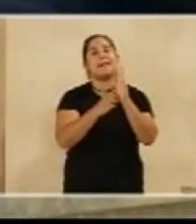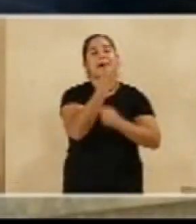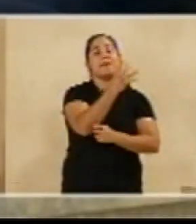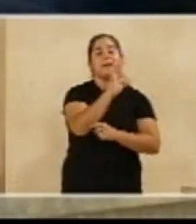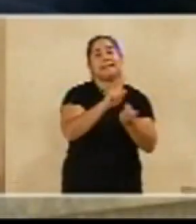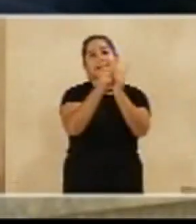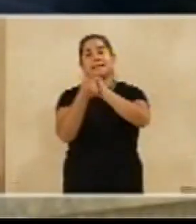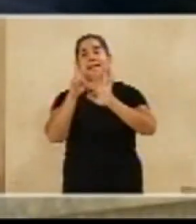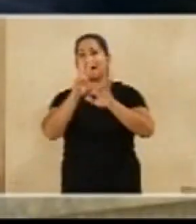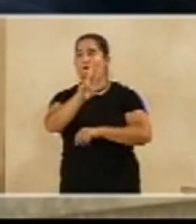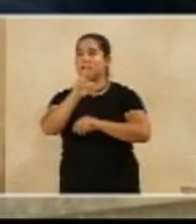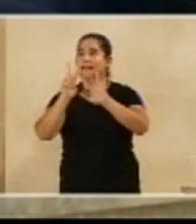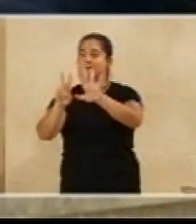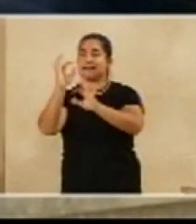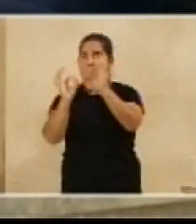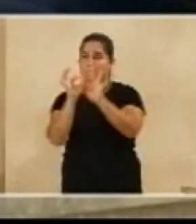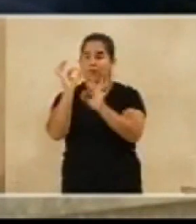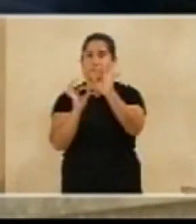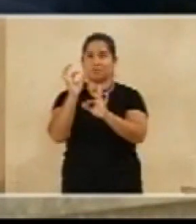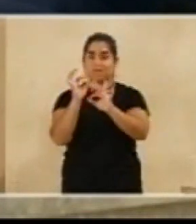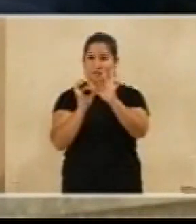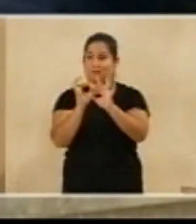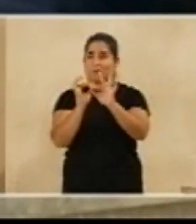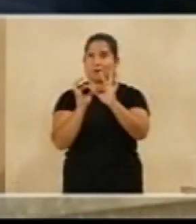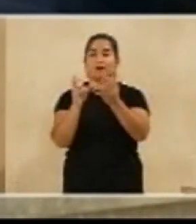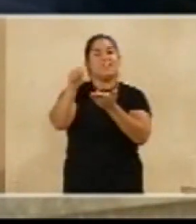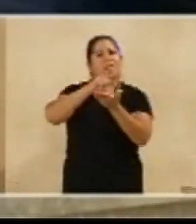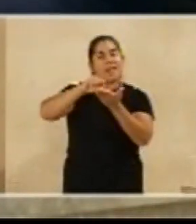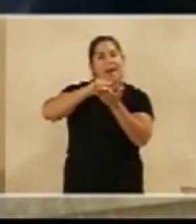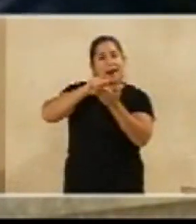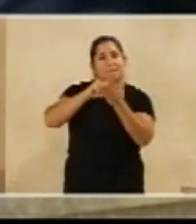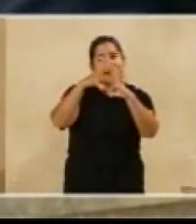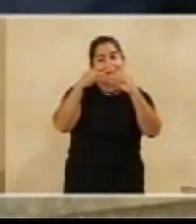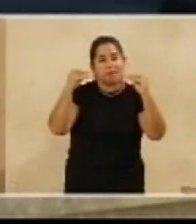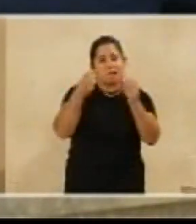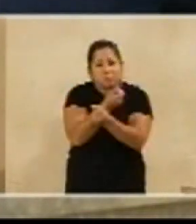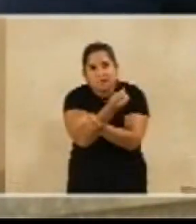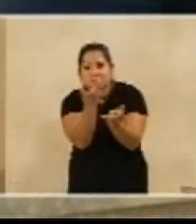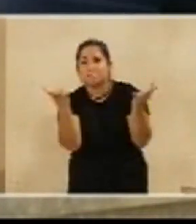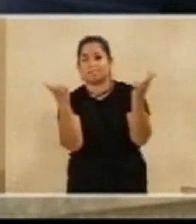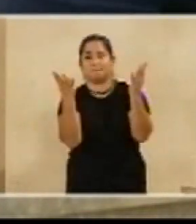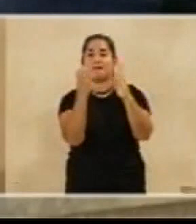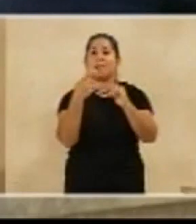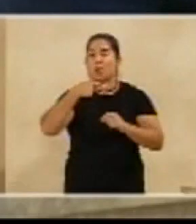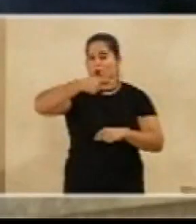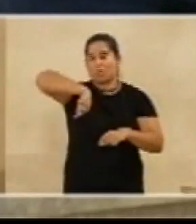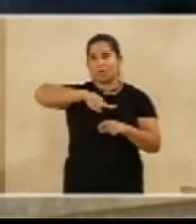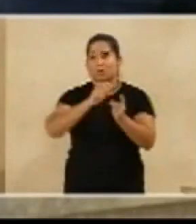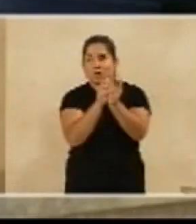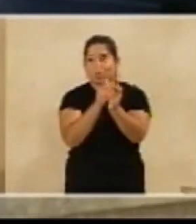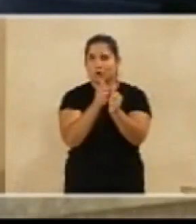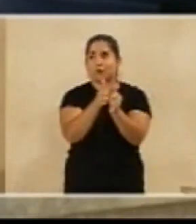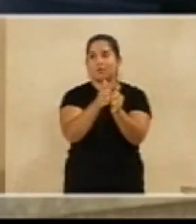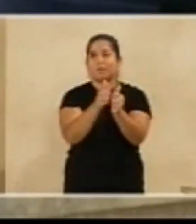lugar a tener un tipo de gravamen por debajo del resto de las capitales de provincia andaluza, ya que todas tienen un tipo de 30%, salvo